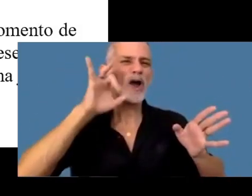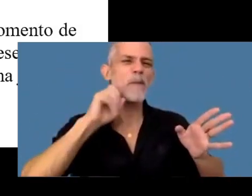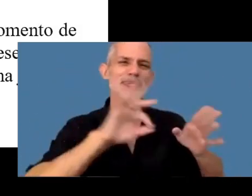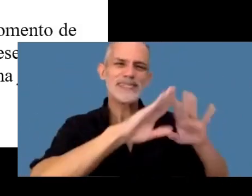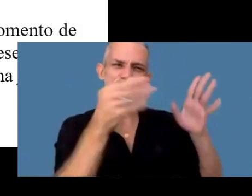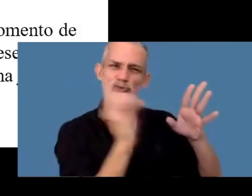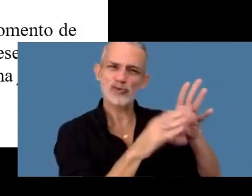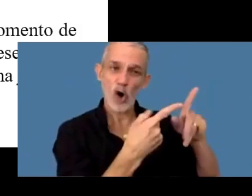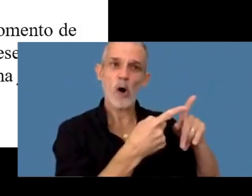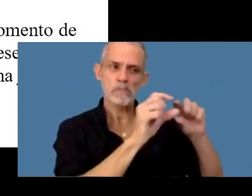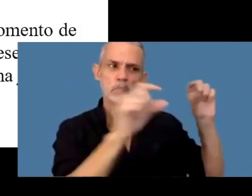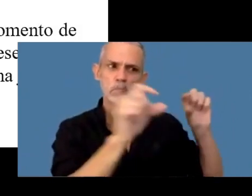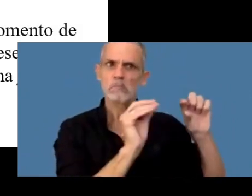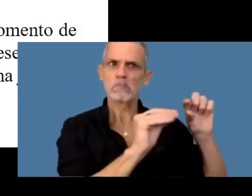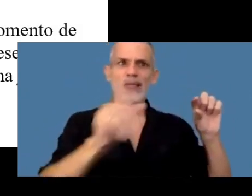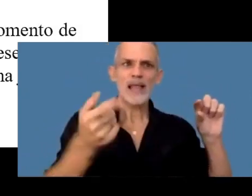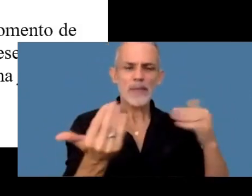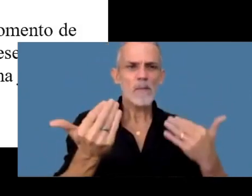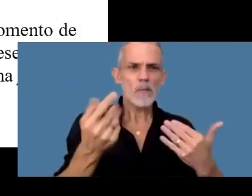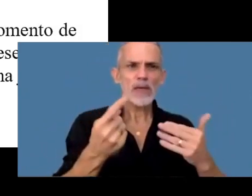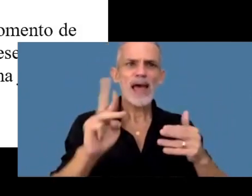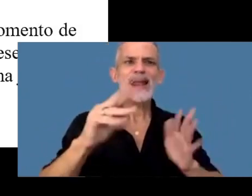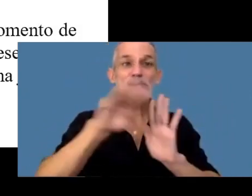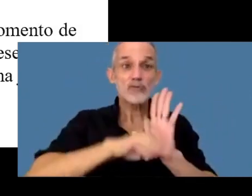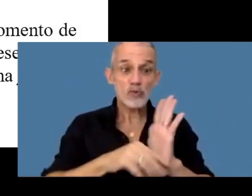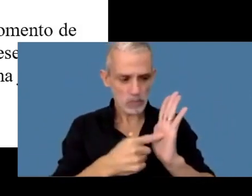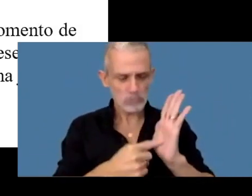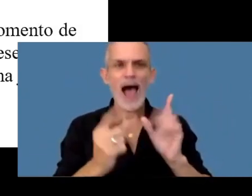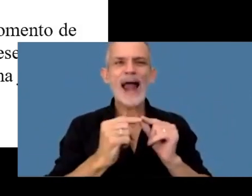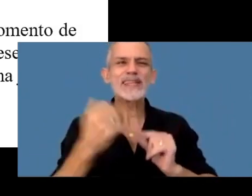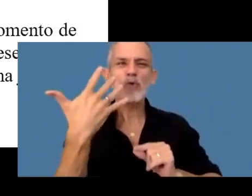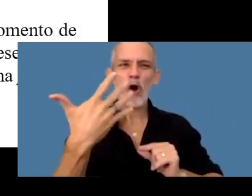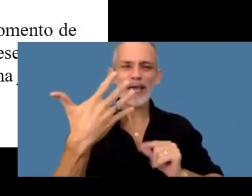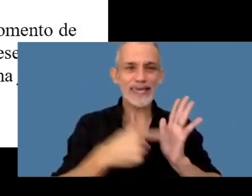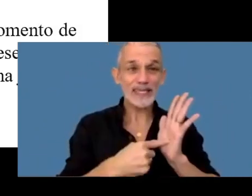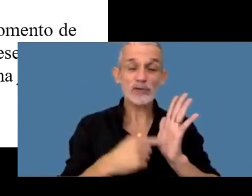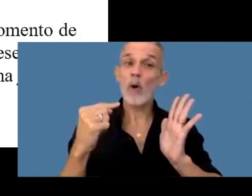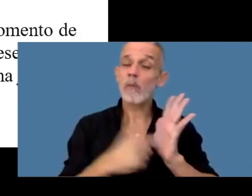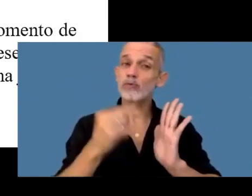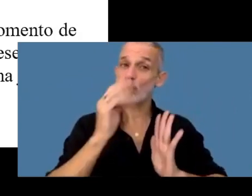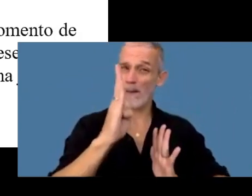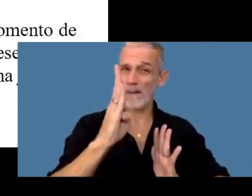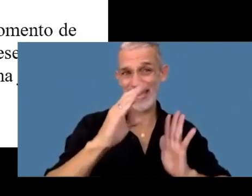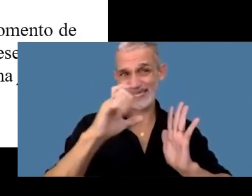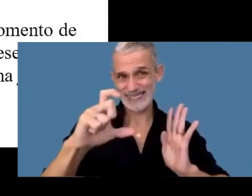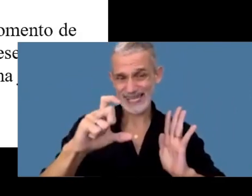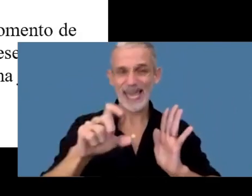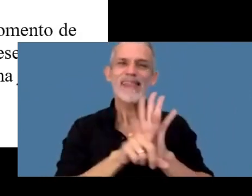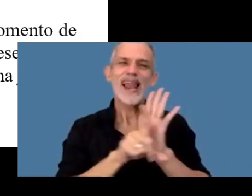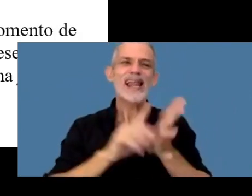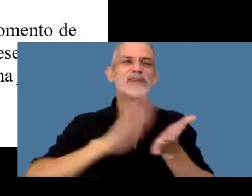la resolución hace referencia al artículo 5º, inciso B y C de la Ley de